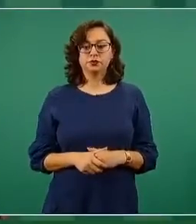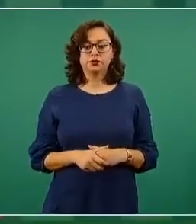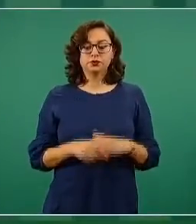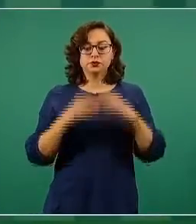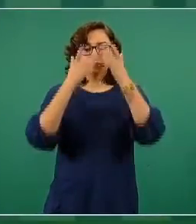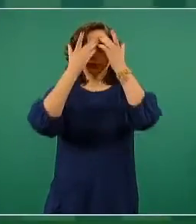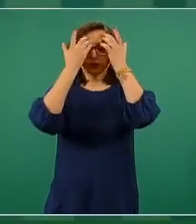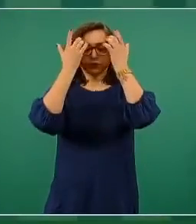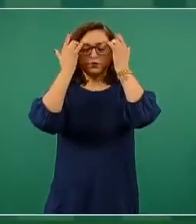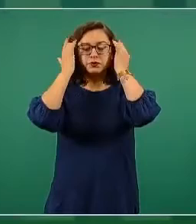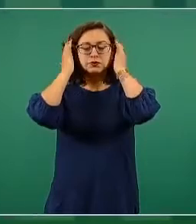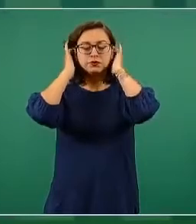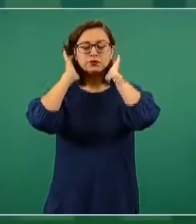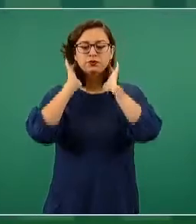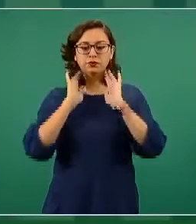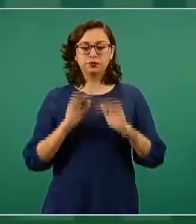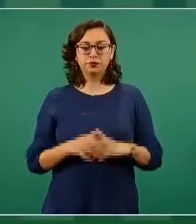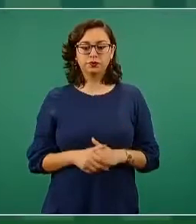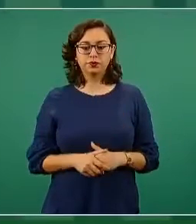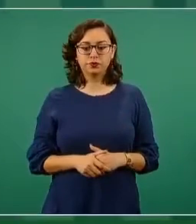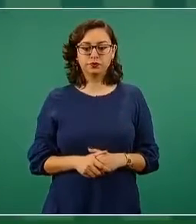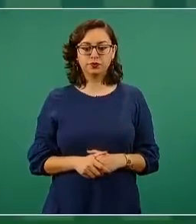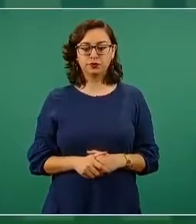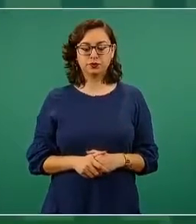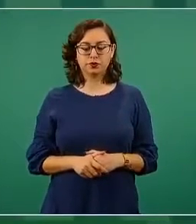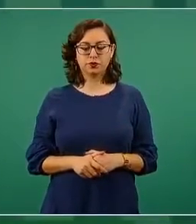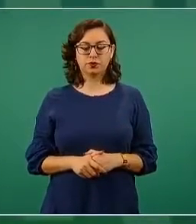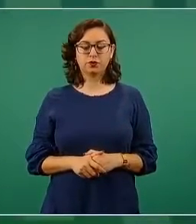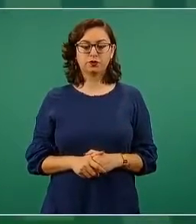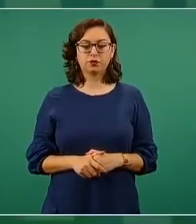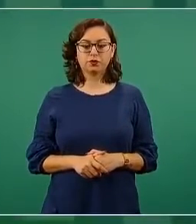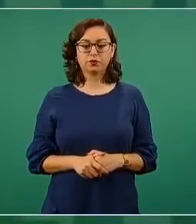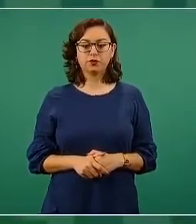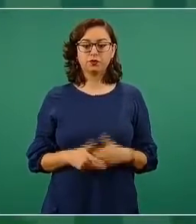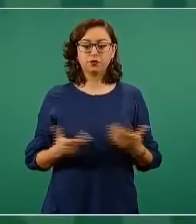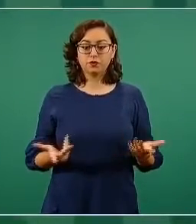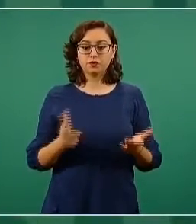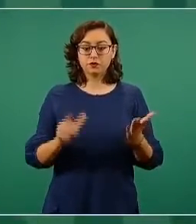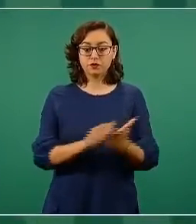se contó con la participación del sector